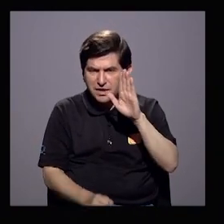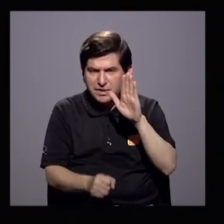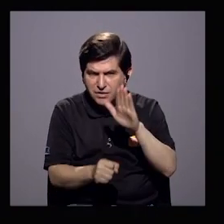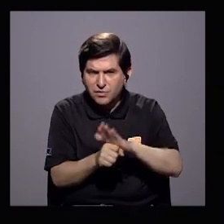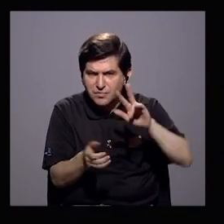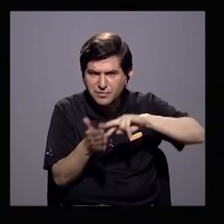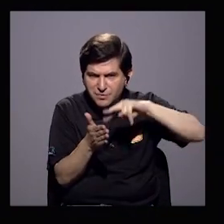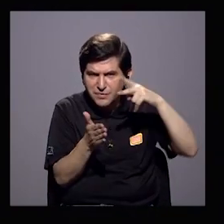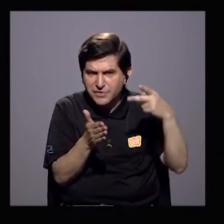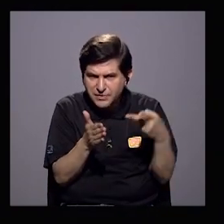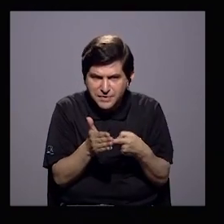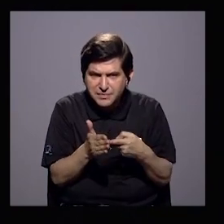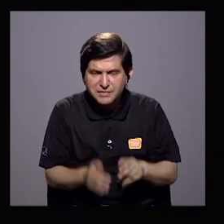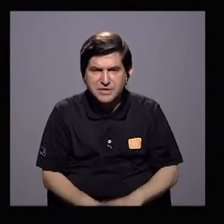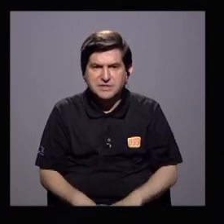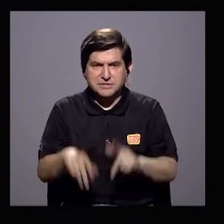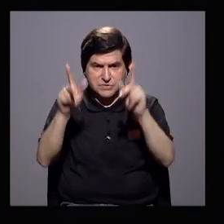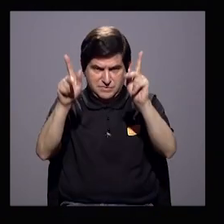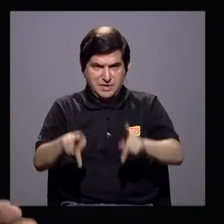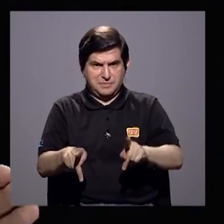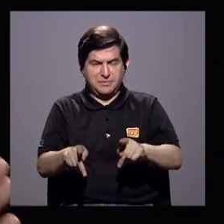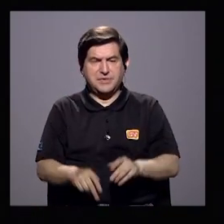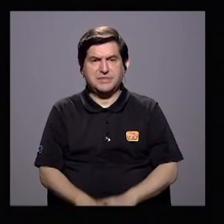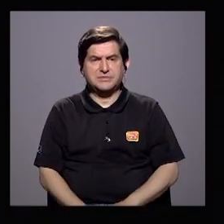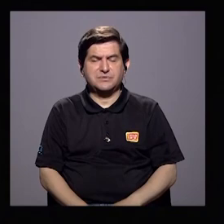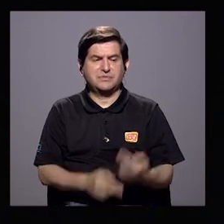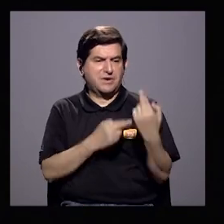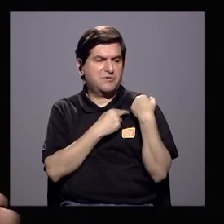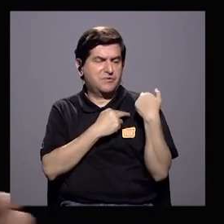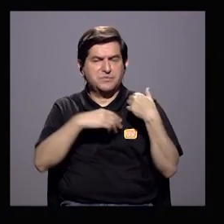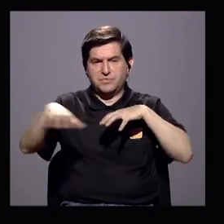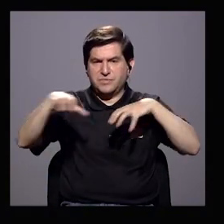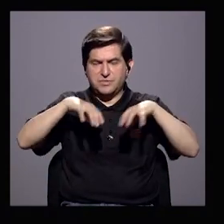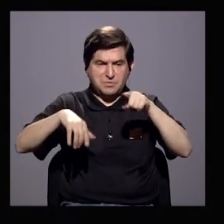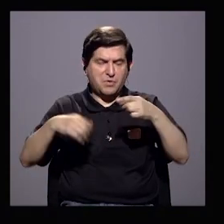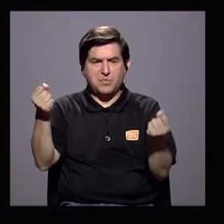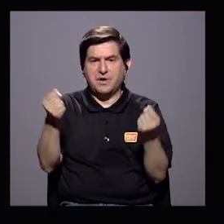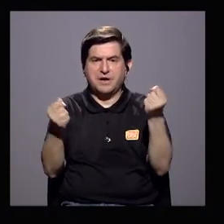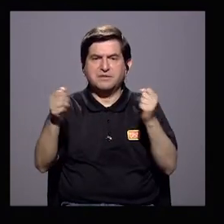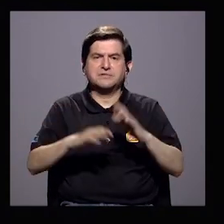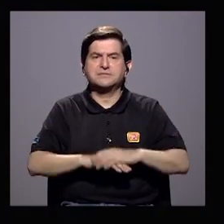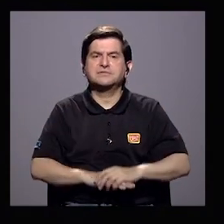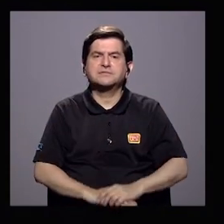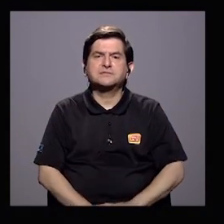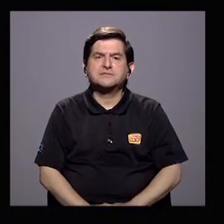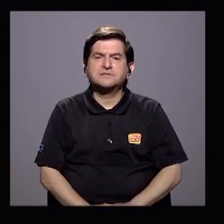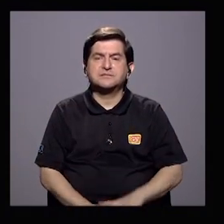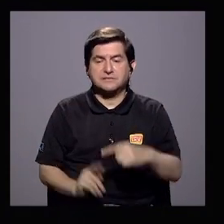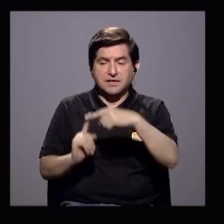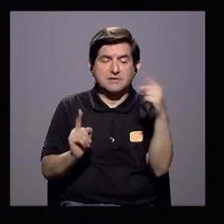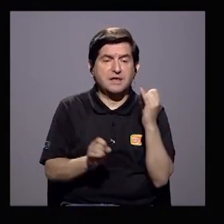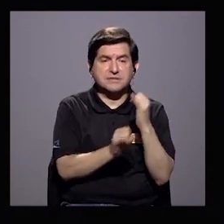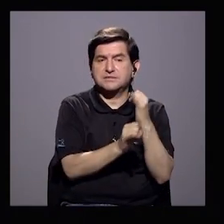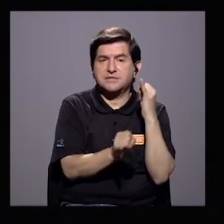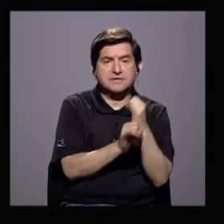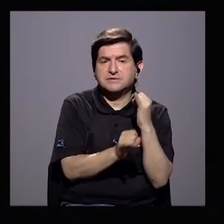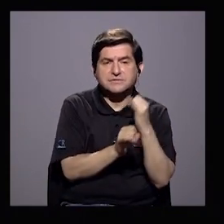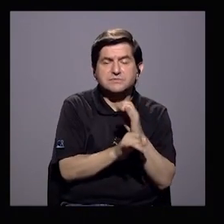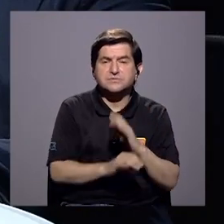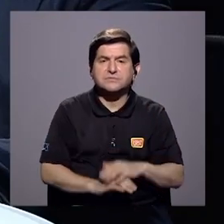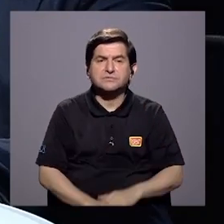un poco de algún modo a la persona que está encargada de movilizarse en ese automóvil desde la